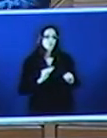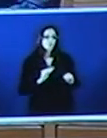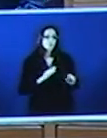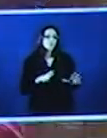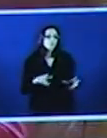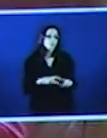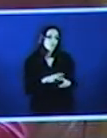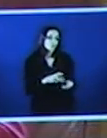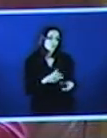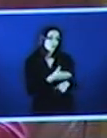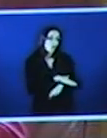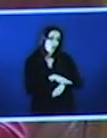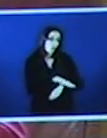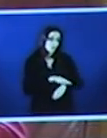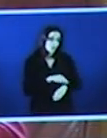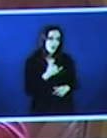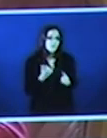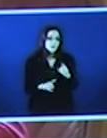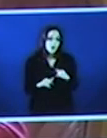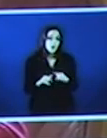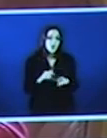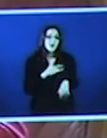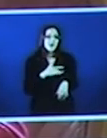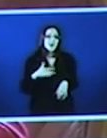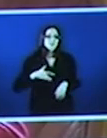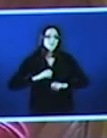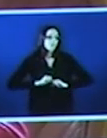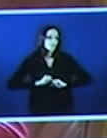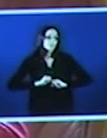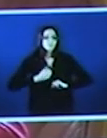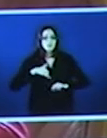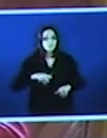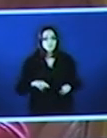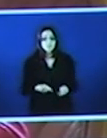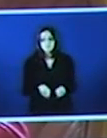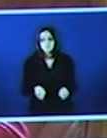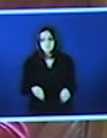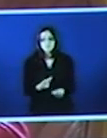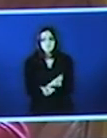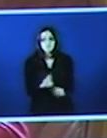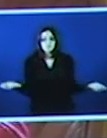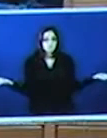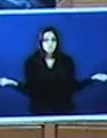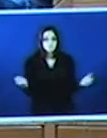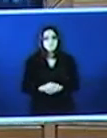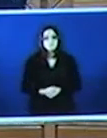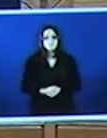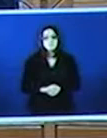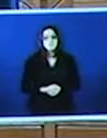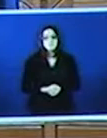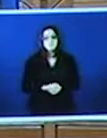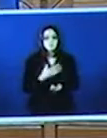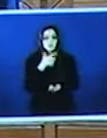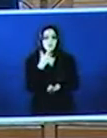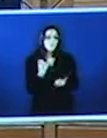as institucións, hoxe as caixas serían un recordo diluído noutras entidades. Aproximadamente teríamos